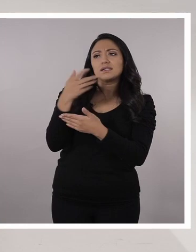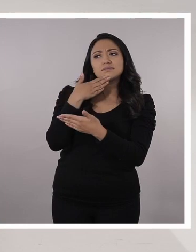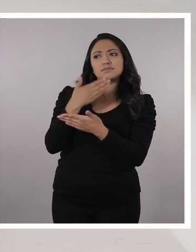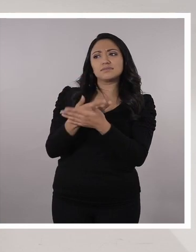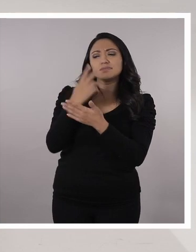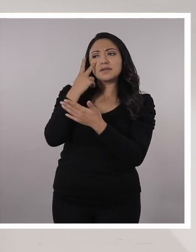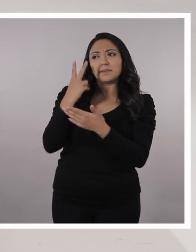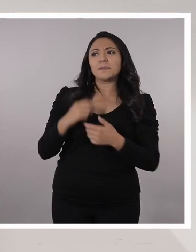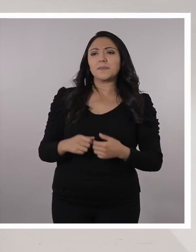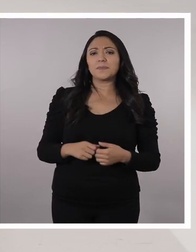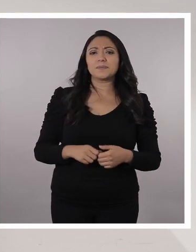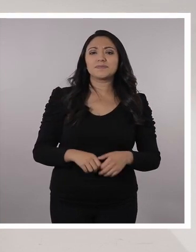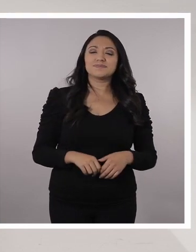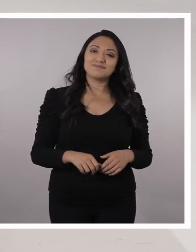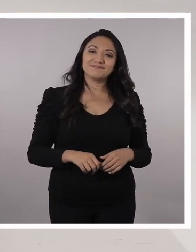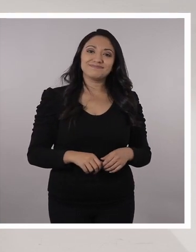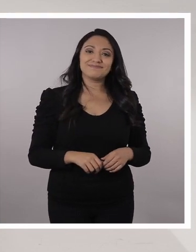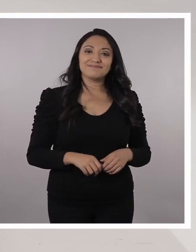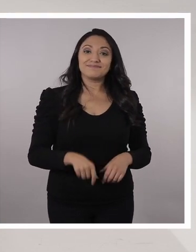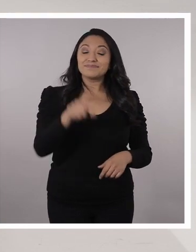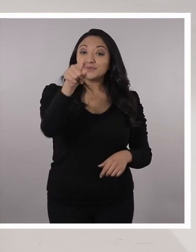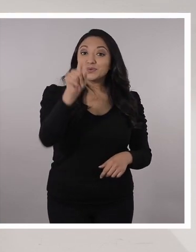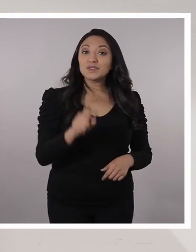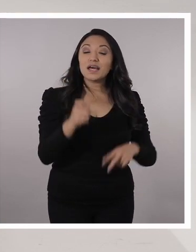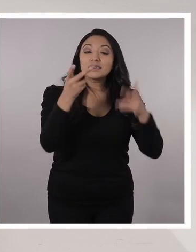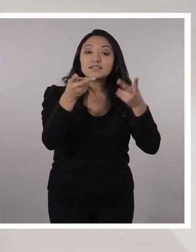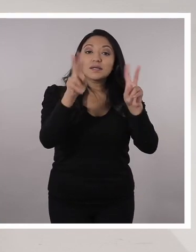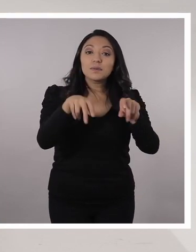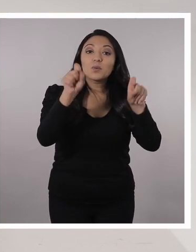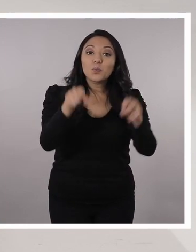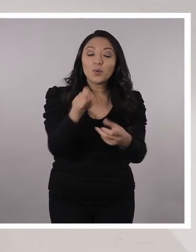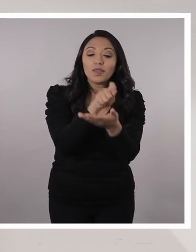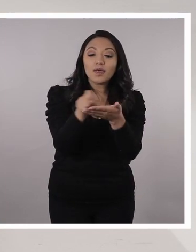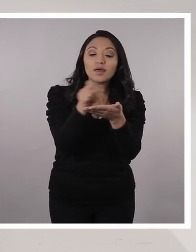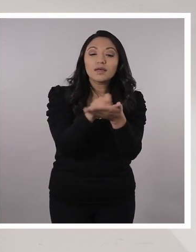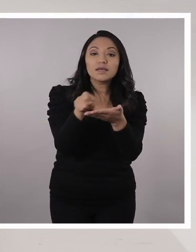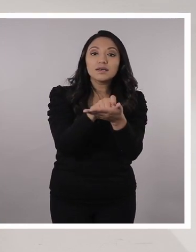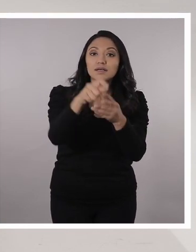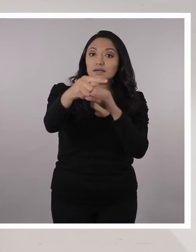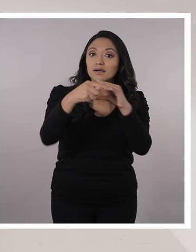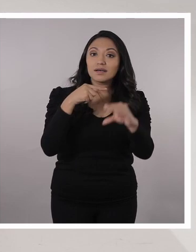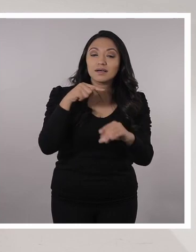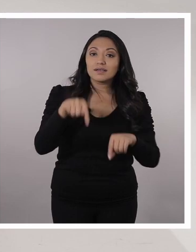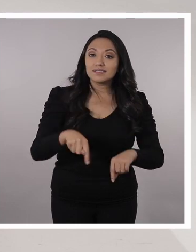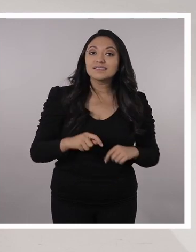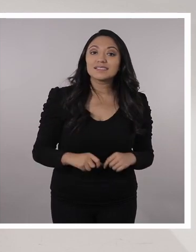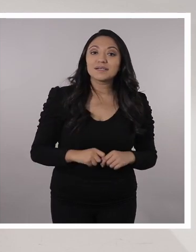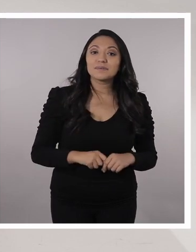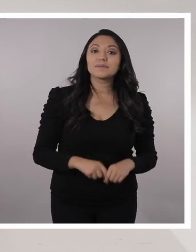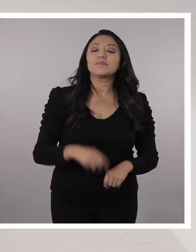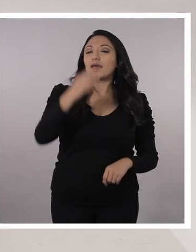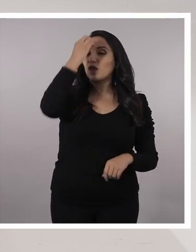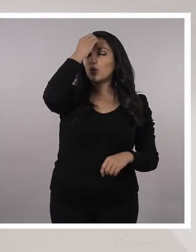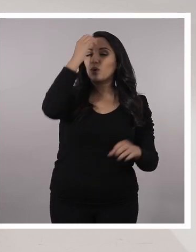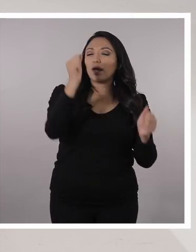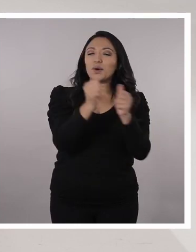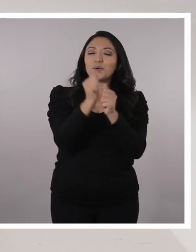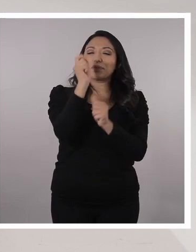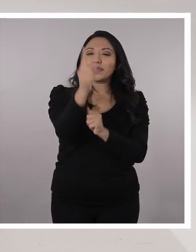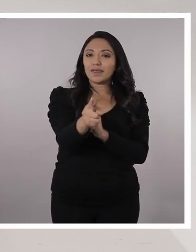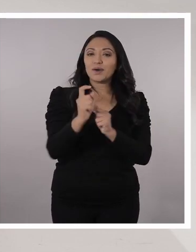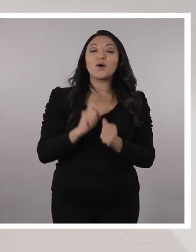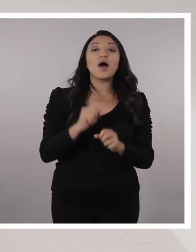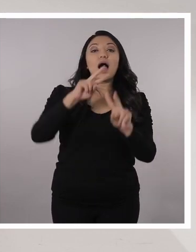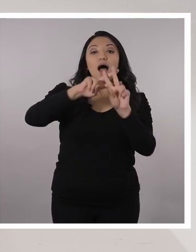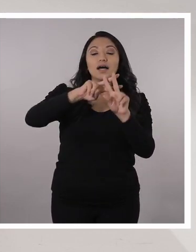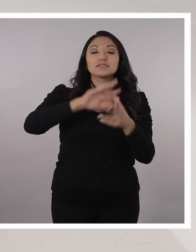nuestro programa. Hola, Katy, ¿cómo estás? Y ustedes también nos pueden escribir a nuestras redes sociales, a las redes de Educa